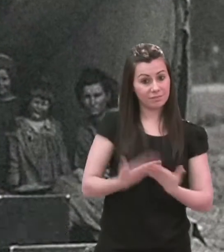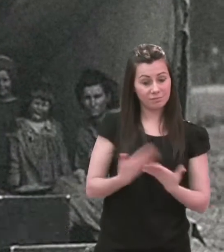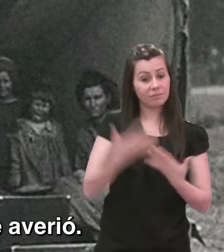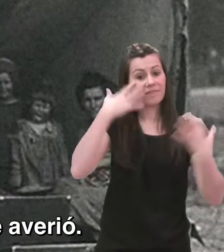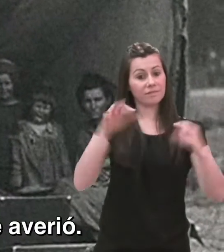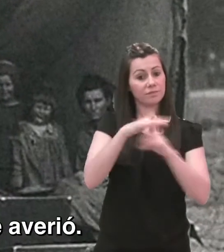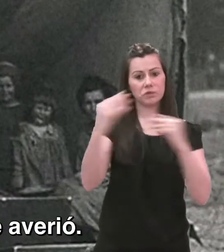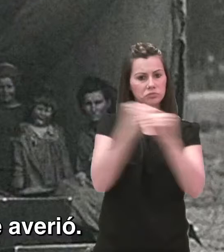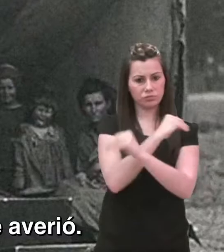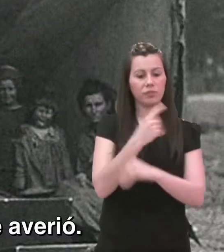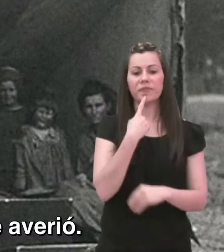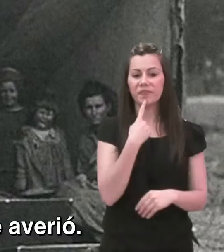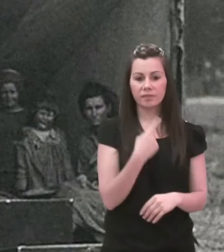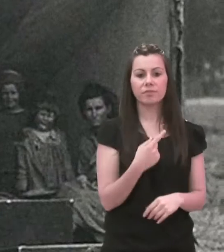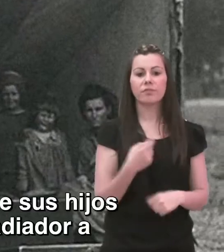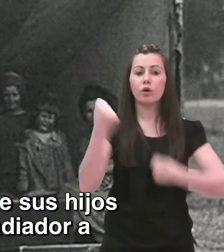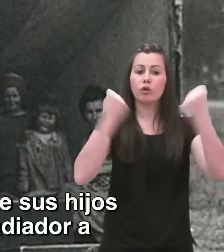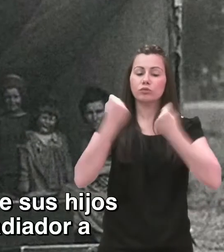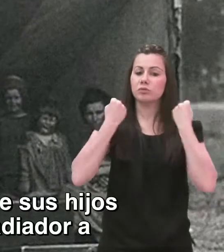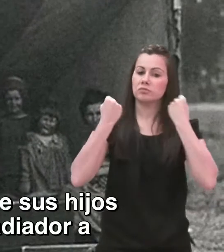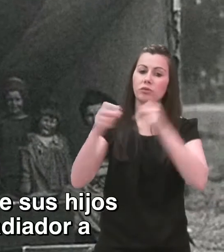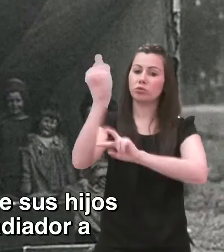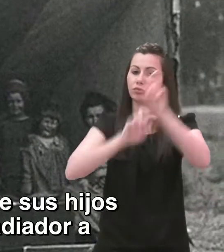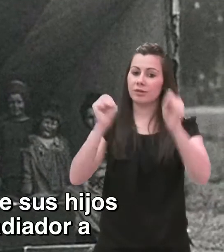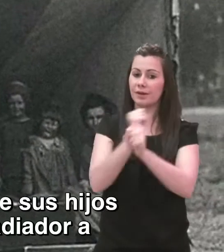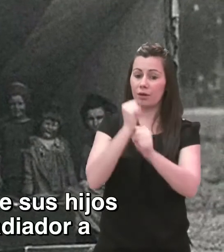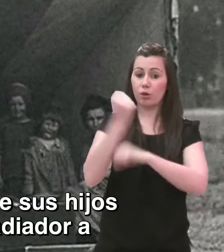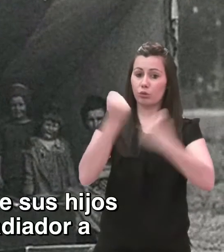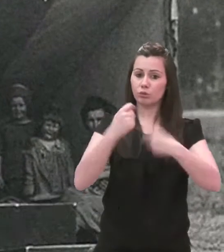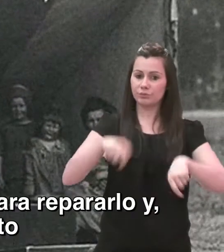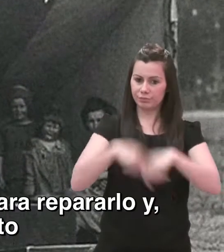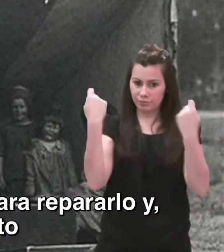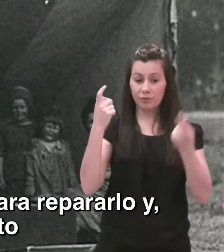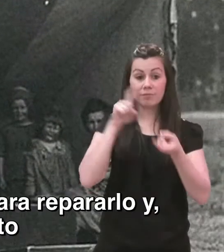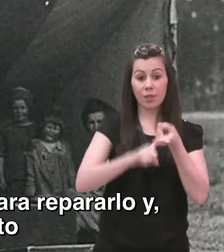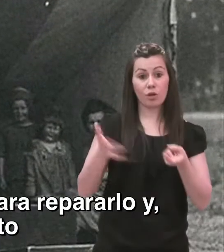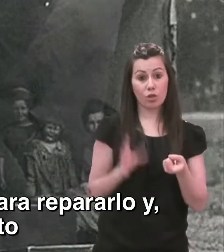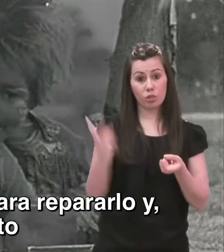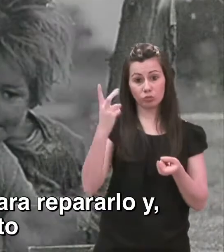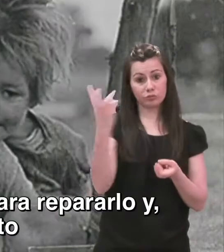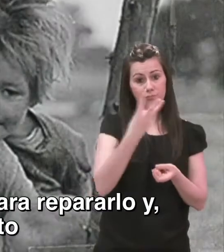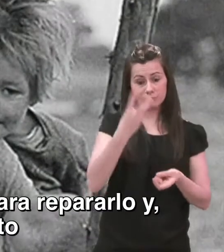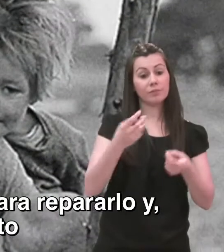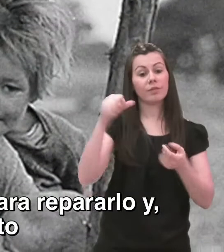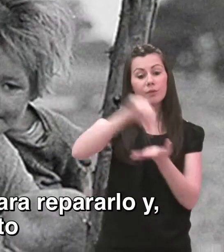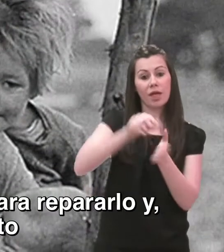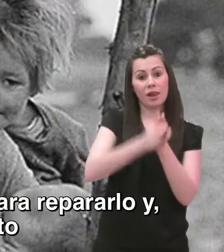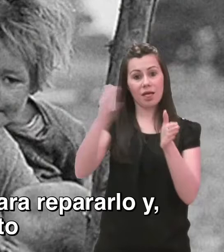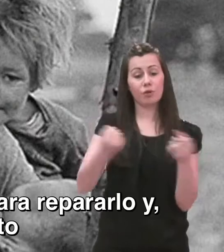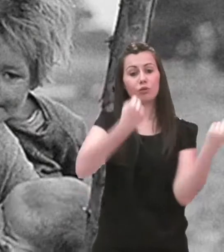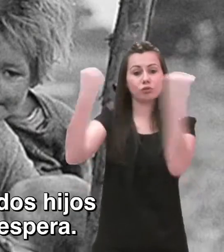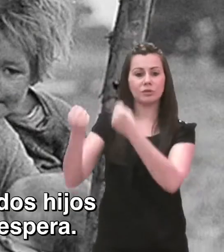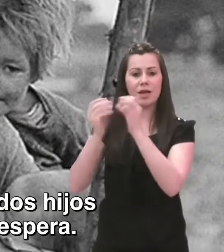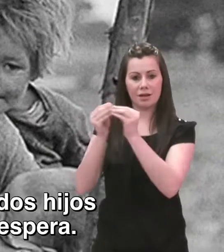trabajo cuando este se averió. Su marido y dos de sus hijos se llevaron el radiador a una ciudad próxima para repararlo, y entre